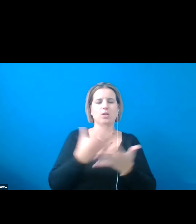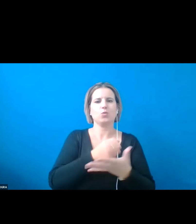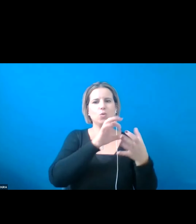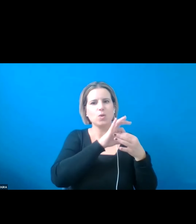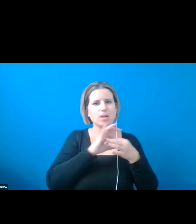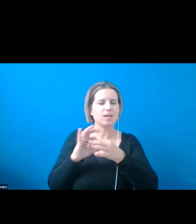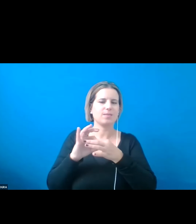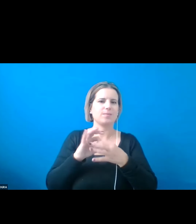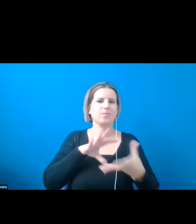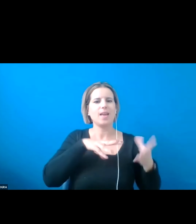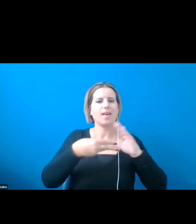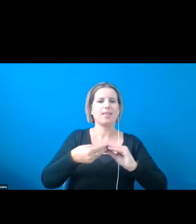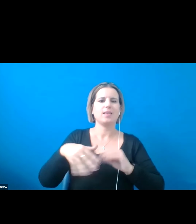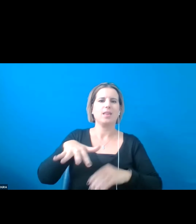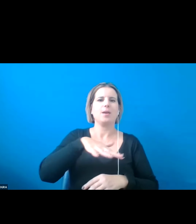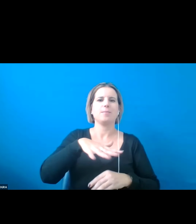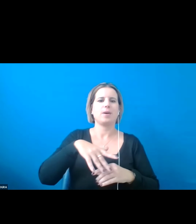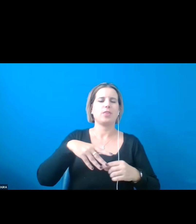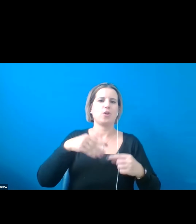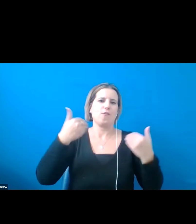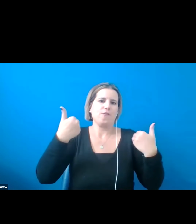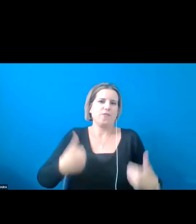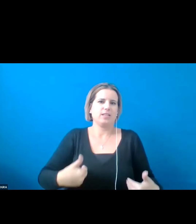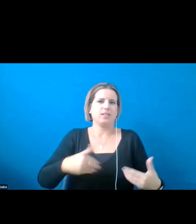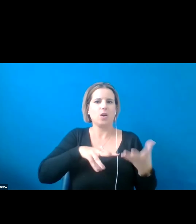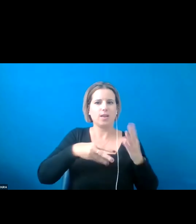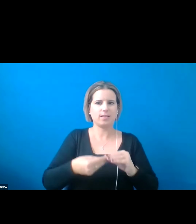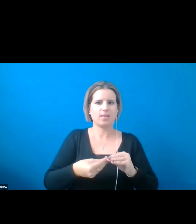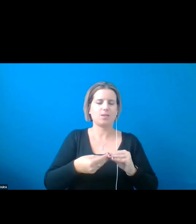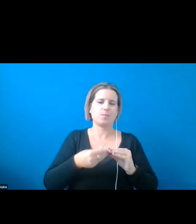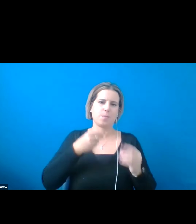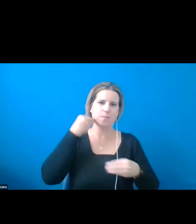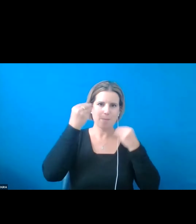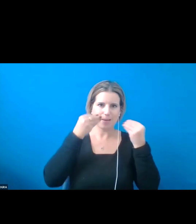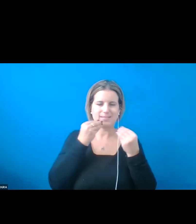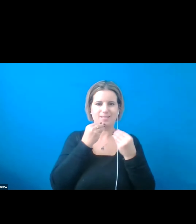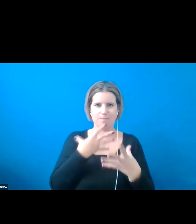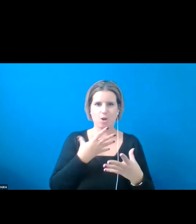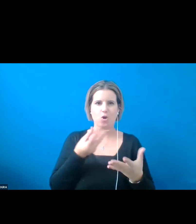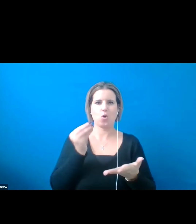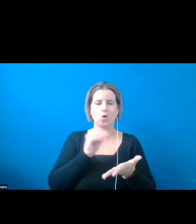con la adecuación del espacio físico que igual en eso pues deberíamos replantearnos si se puede